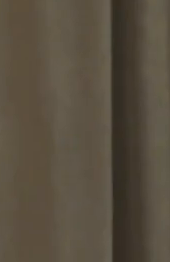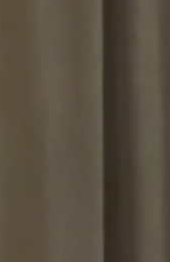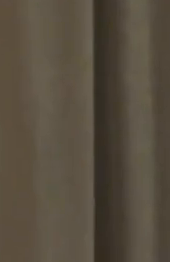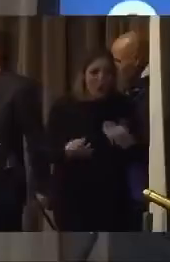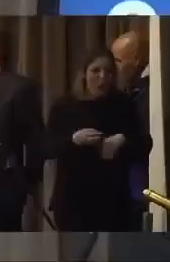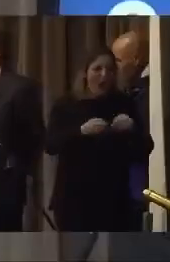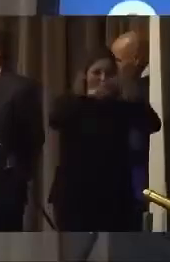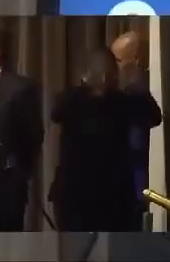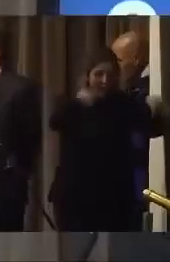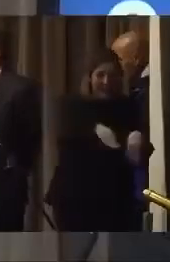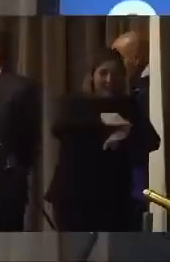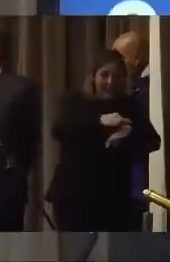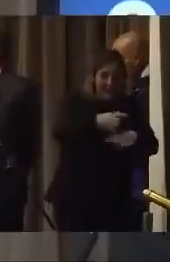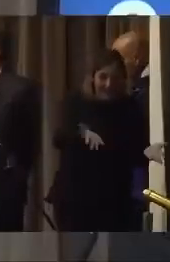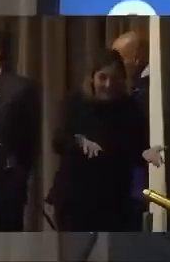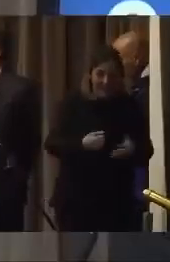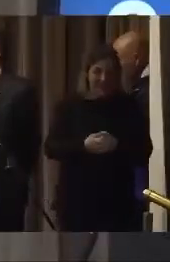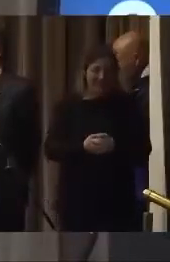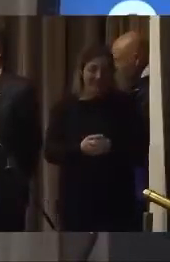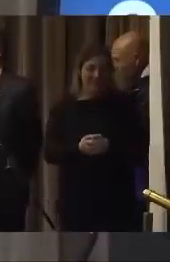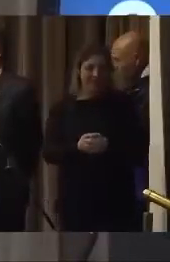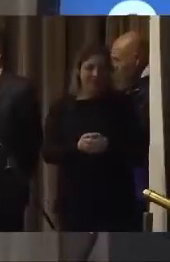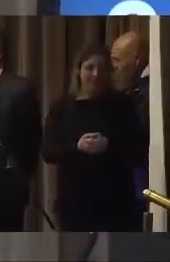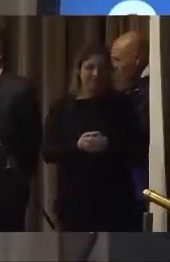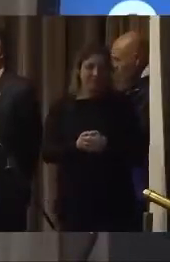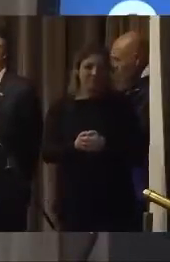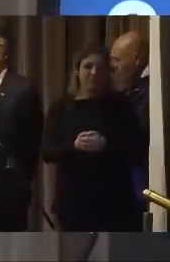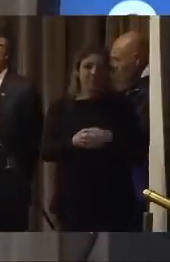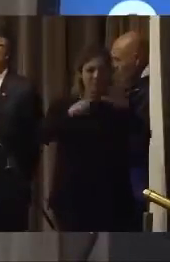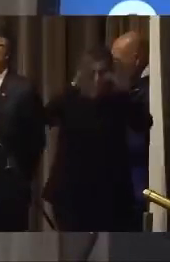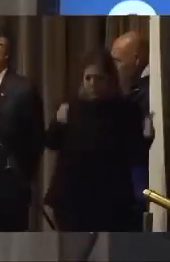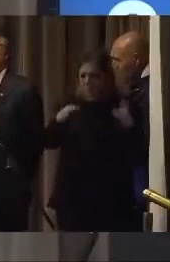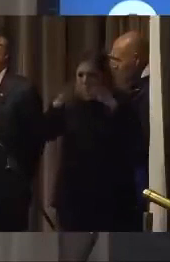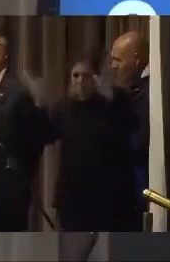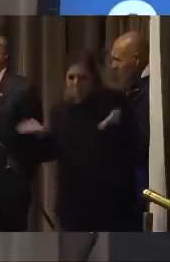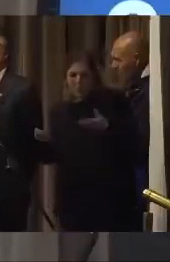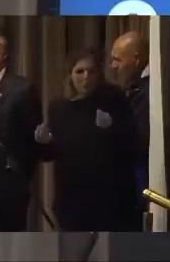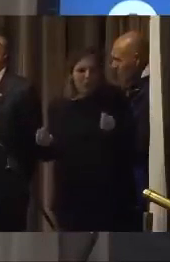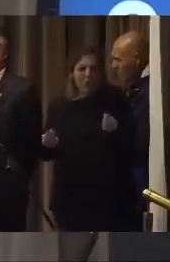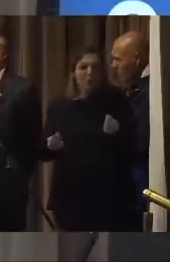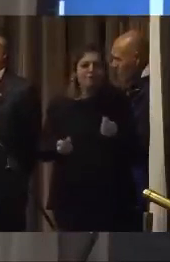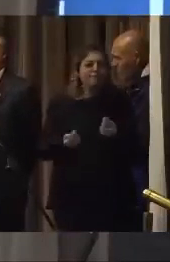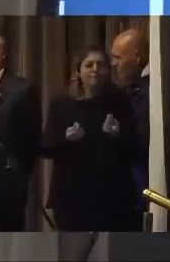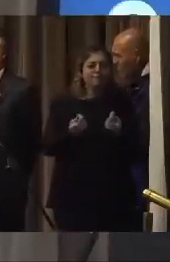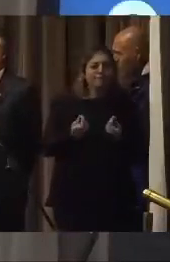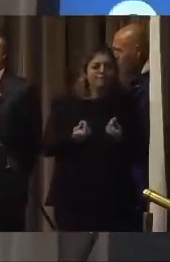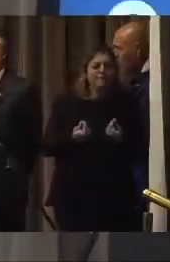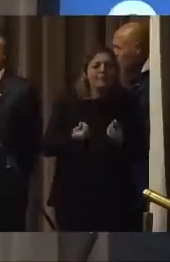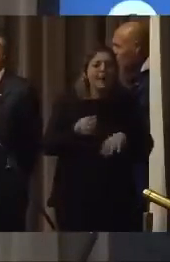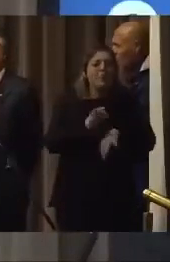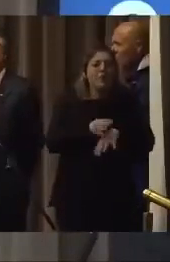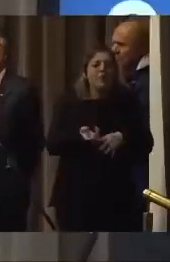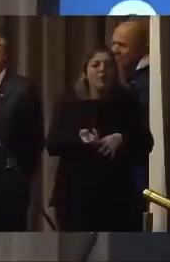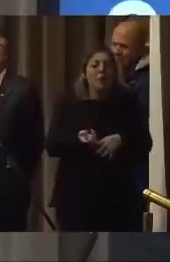poco servicio. Existen, pero los ladrillos no curan. Lo que cura es la gente. Necesitamos médicos, necesitamos enfermeras,